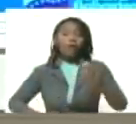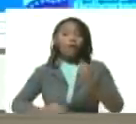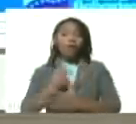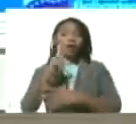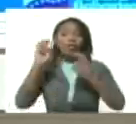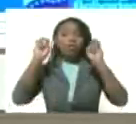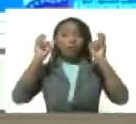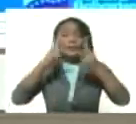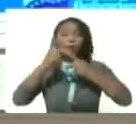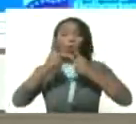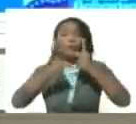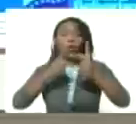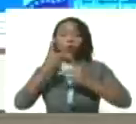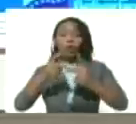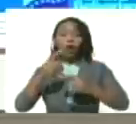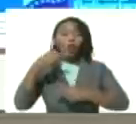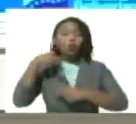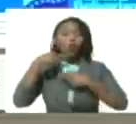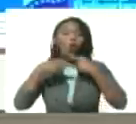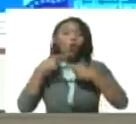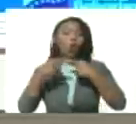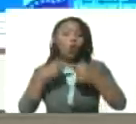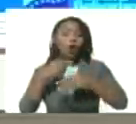políticos, raciales,